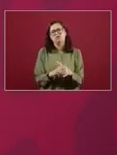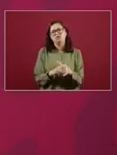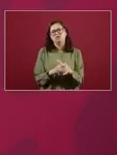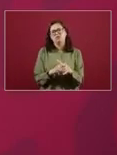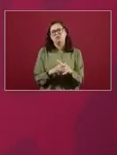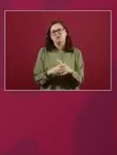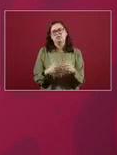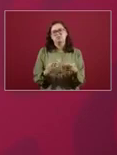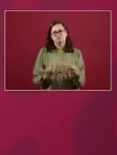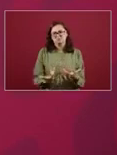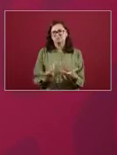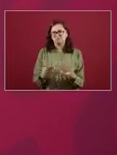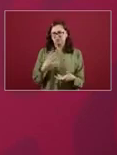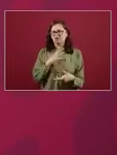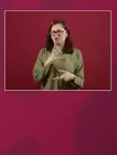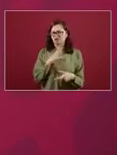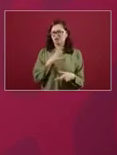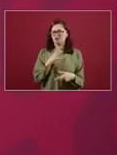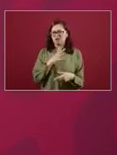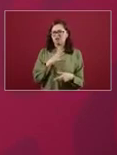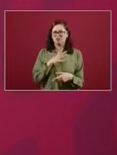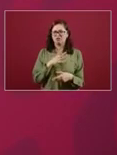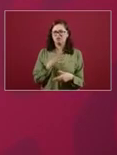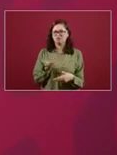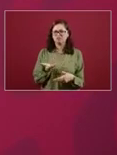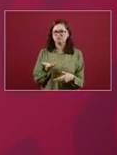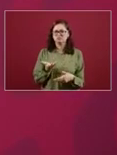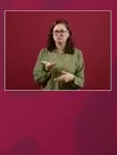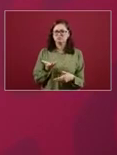a la llegada de